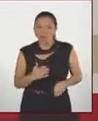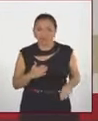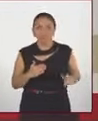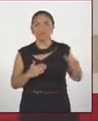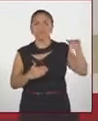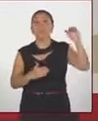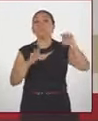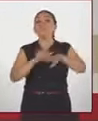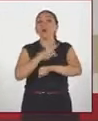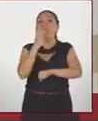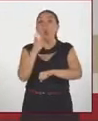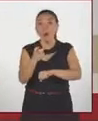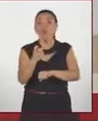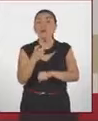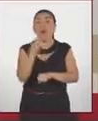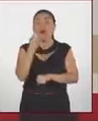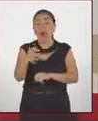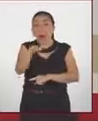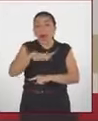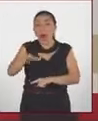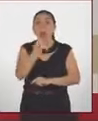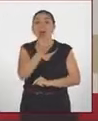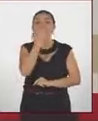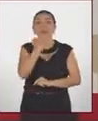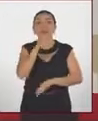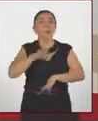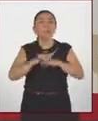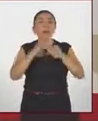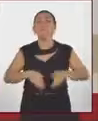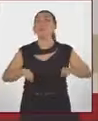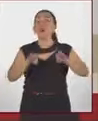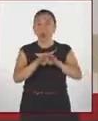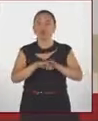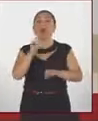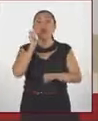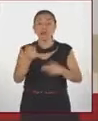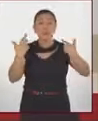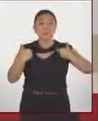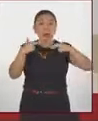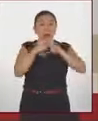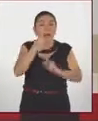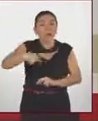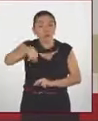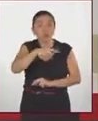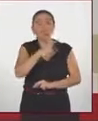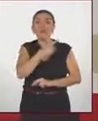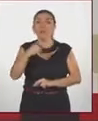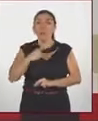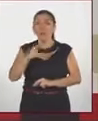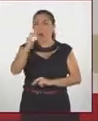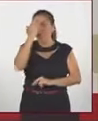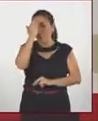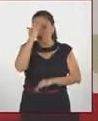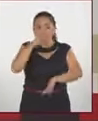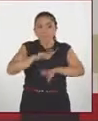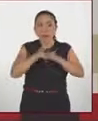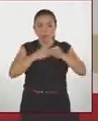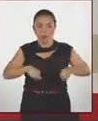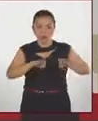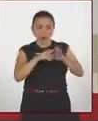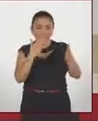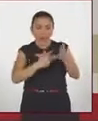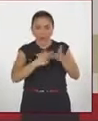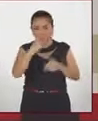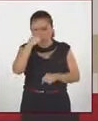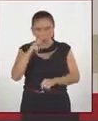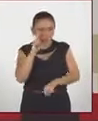ello, en el contexto escolar es esencial que las y los docentes cuenten con herramientas que les permitan